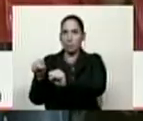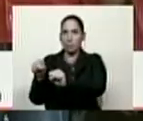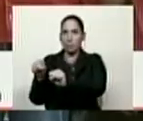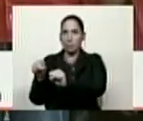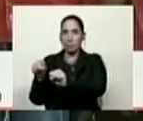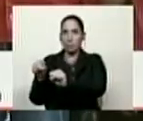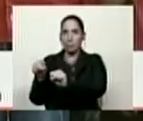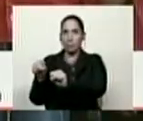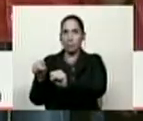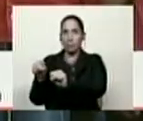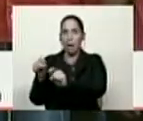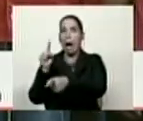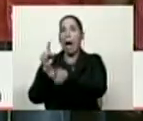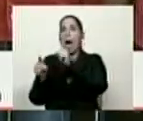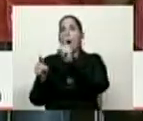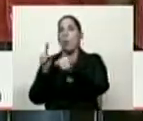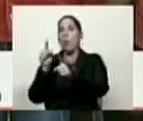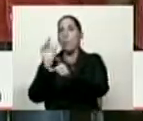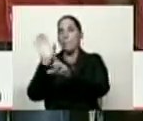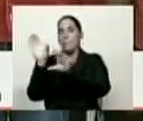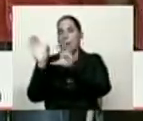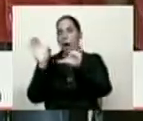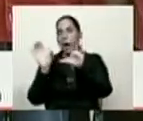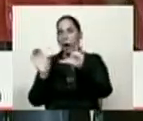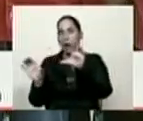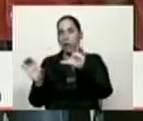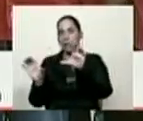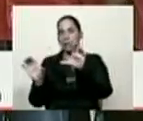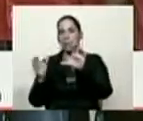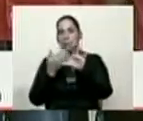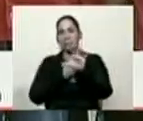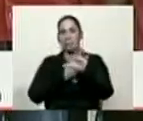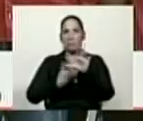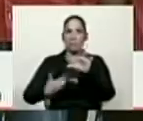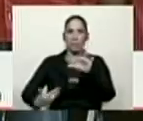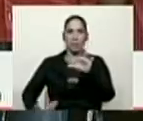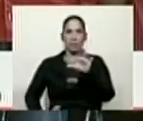Salvo algunos países de presidentes que son